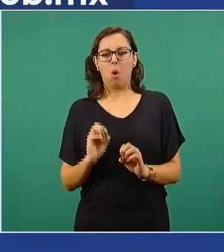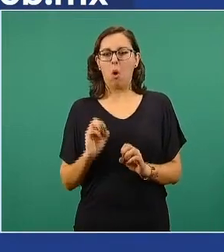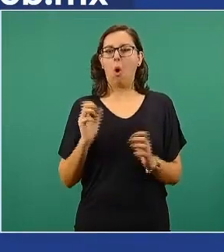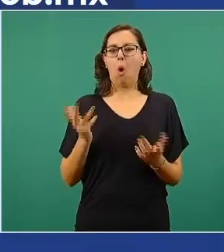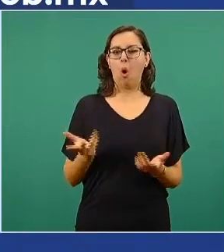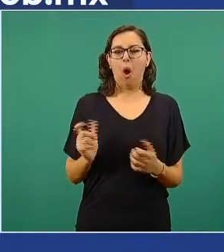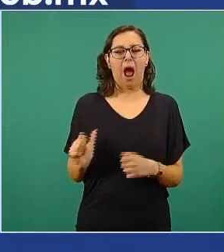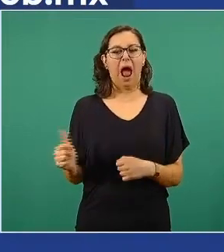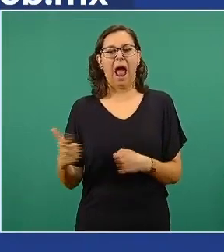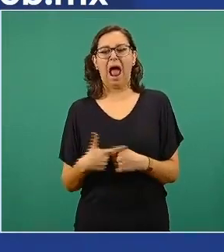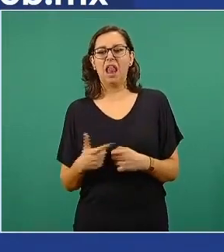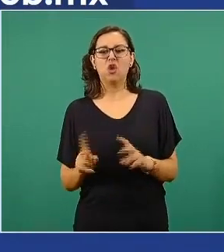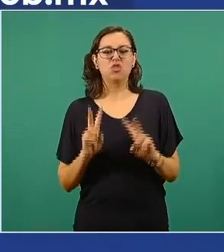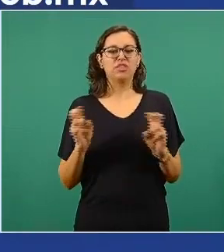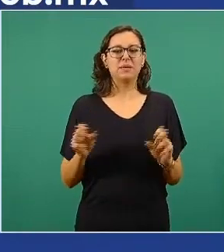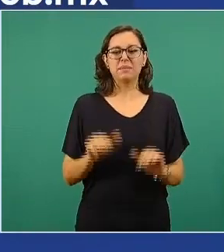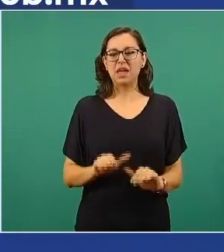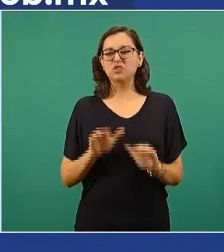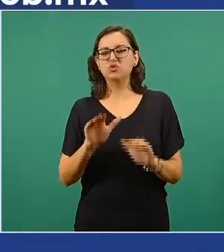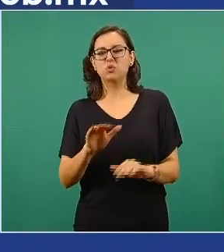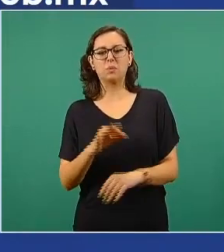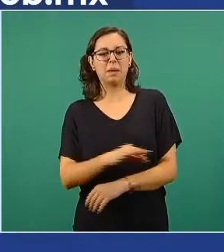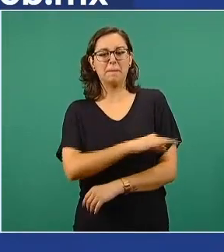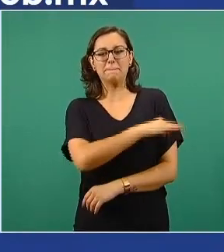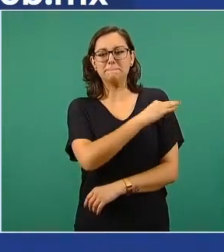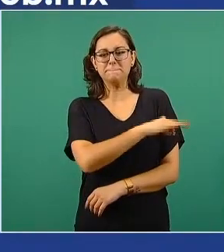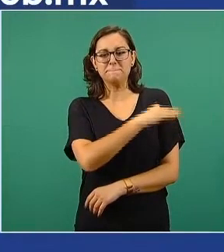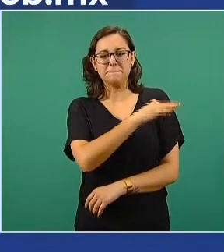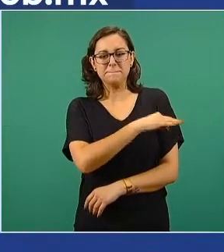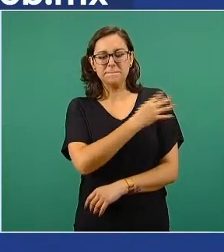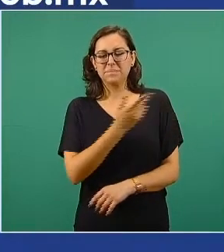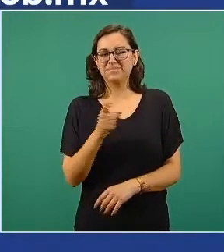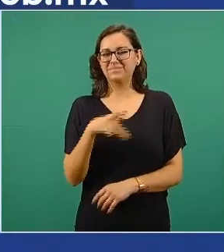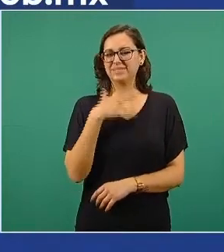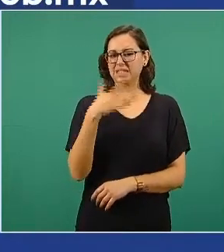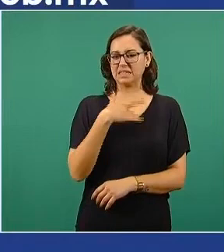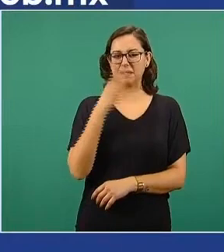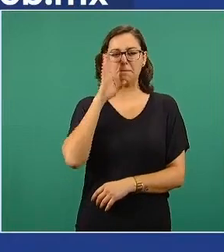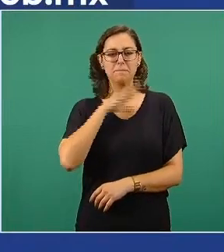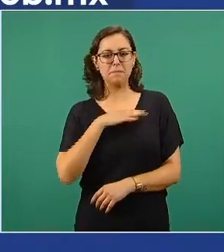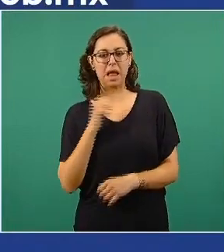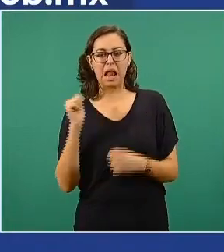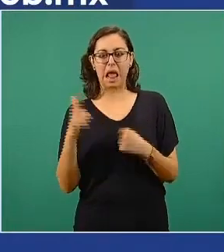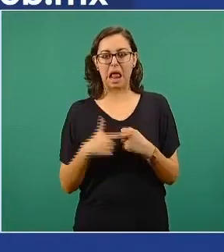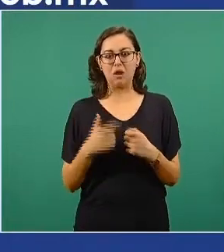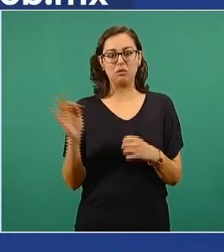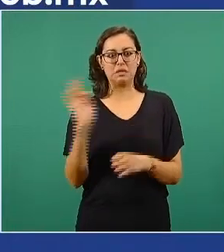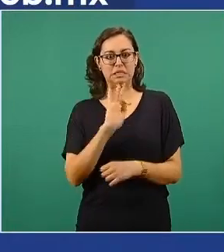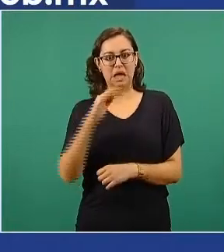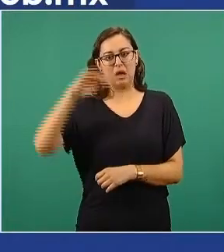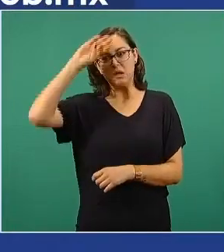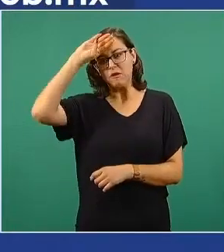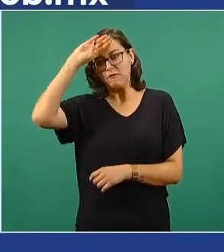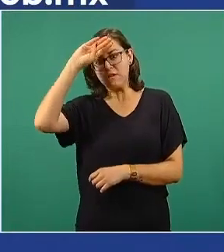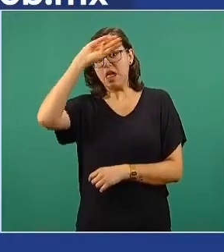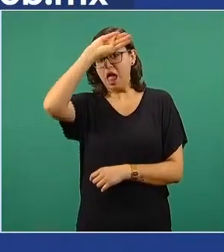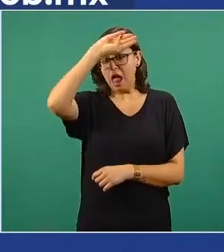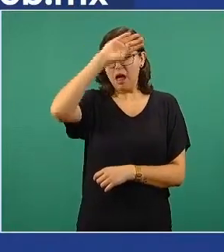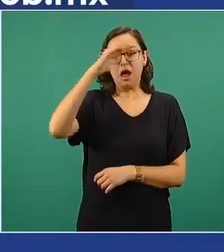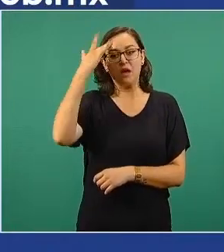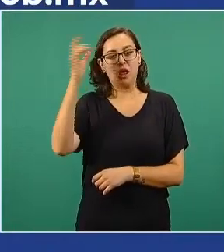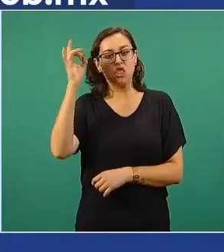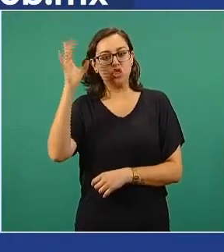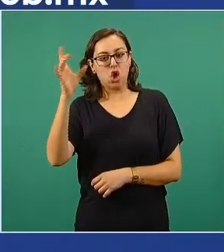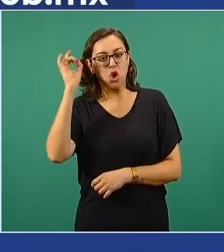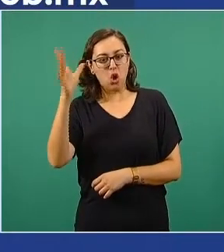evento supuestamente asociado a vacunación, es decir, una condición que usted padeció porque le dio fiebre, porque le dio dolor de cabeza,